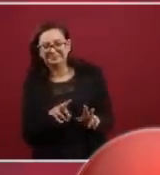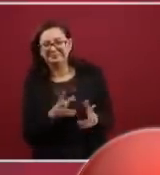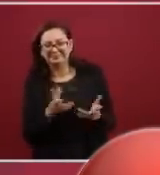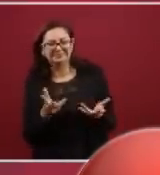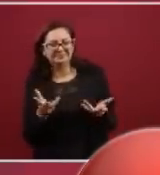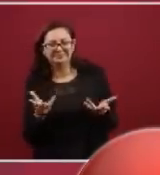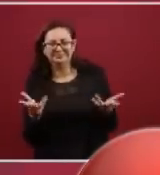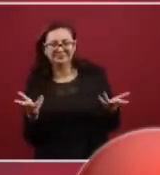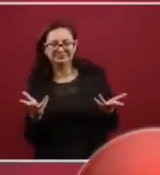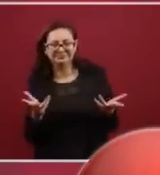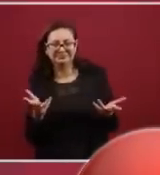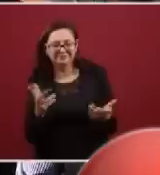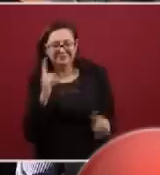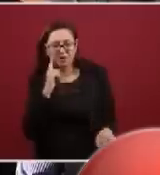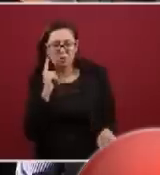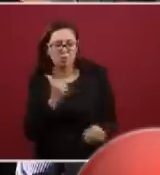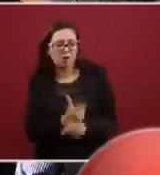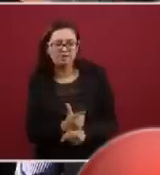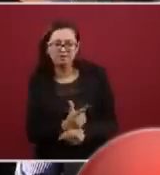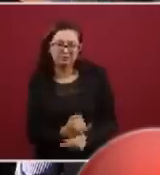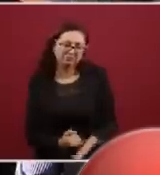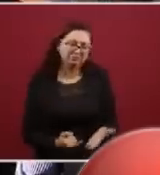pues decidan,